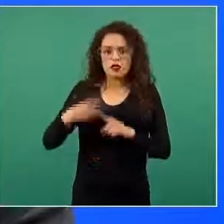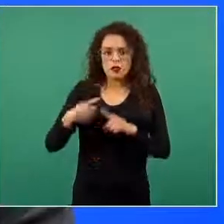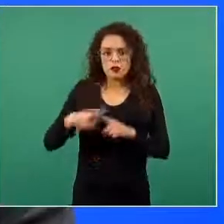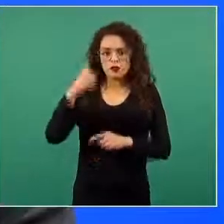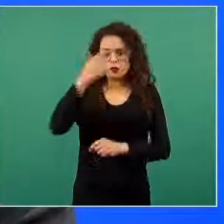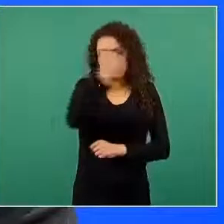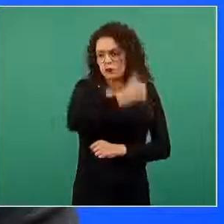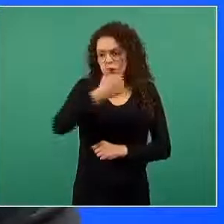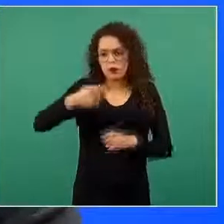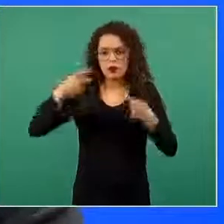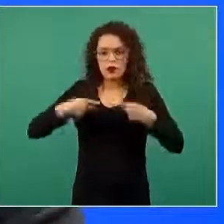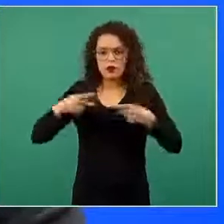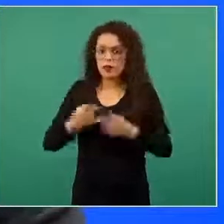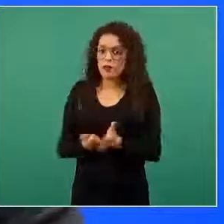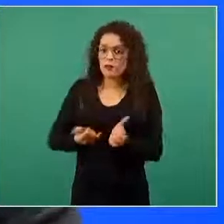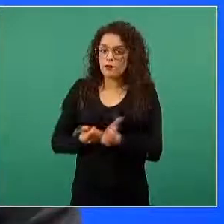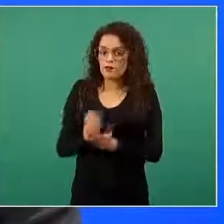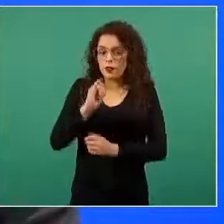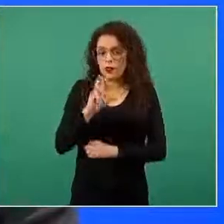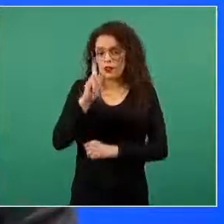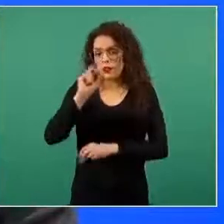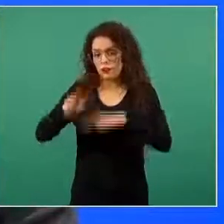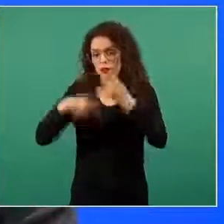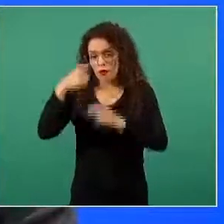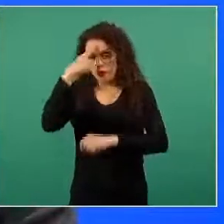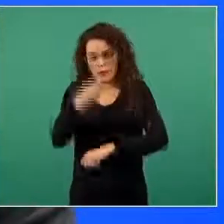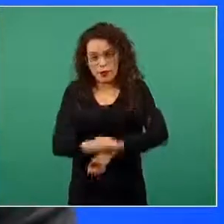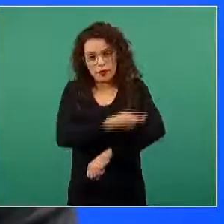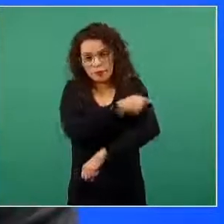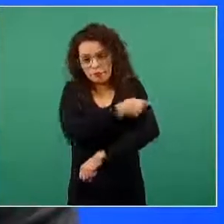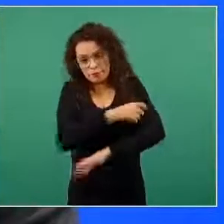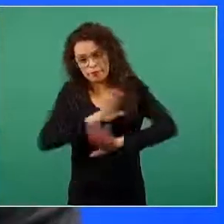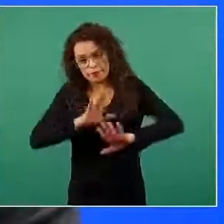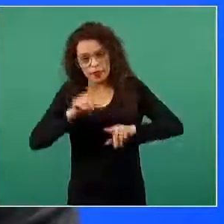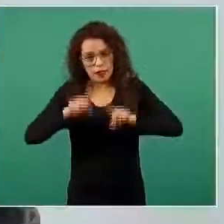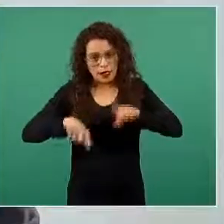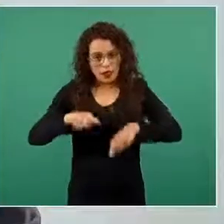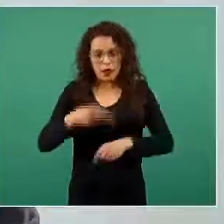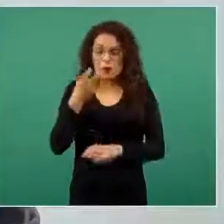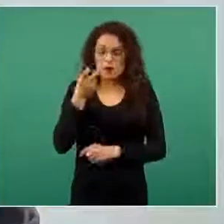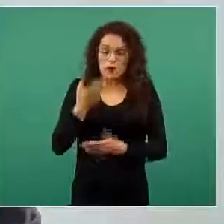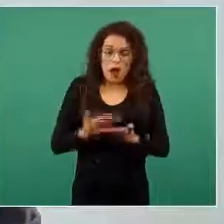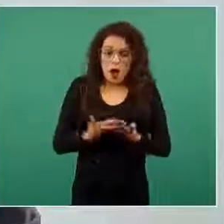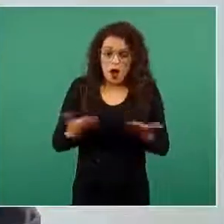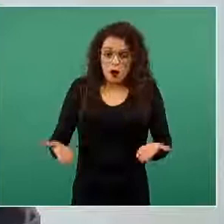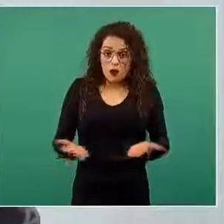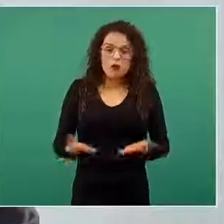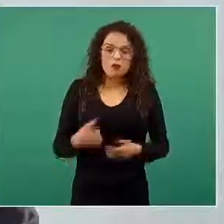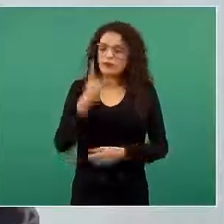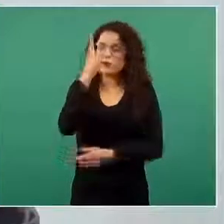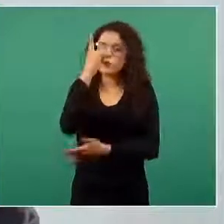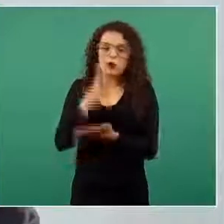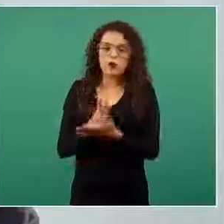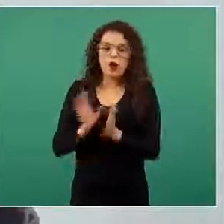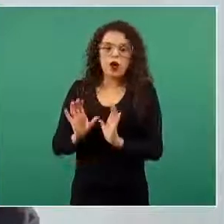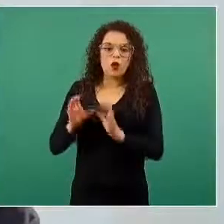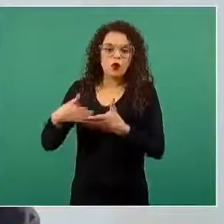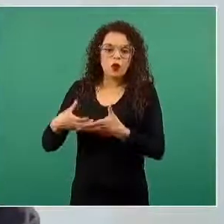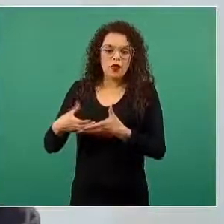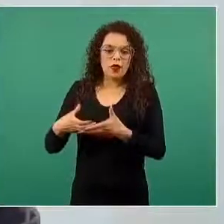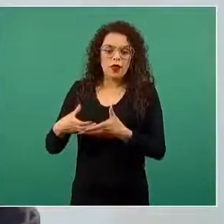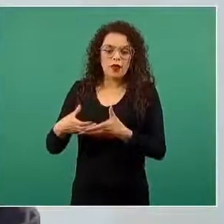una de las personas que decide o no decide aplicarse la vacuna. Entonces, en ese sentido, al día de hoy tenemos únicamente una comunidad que